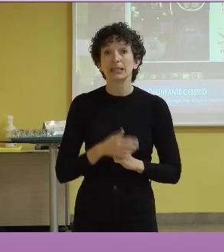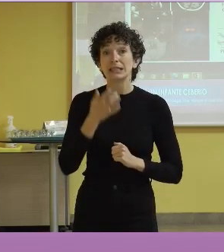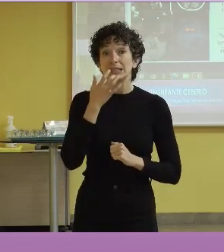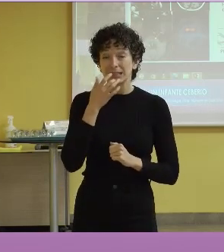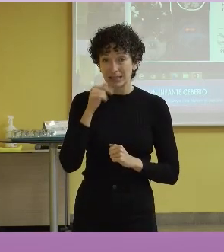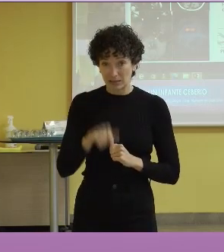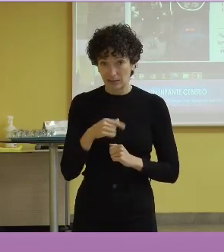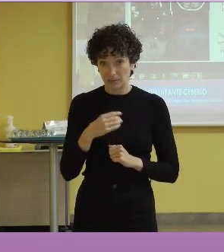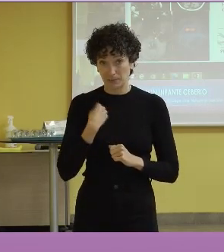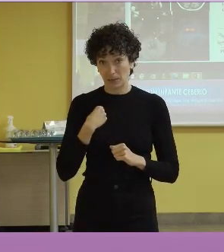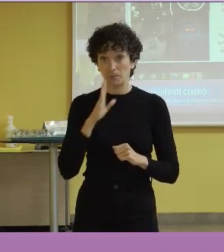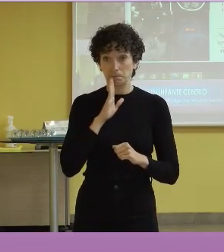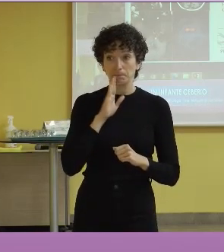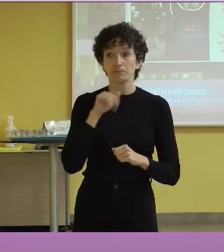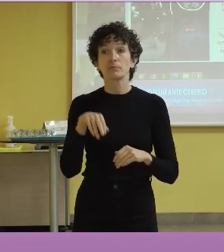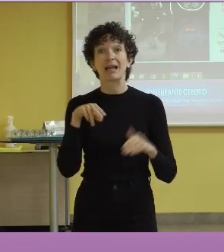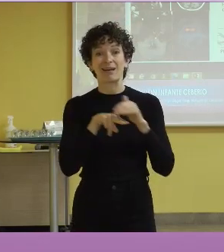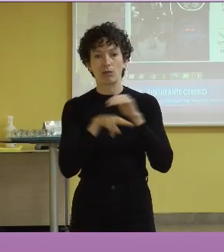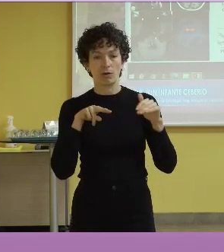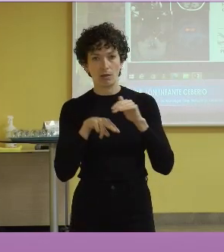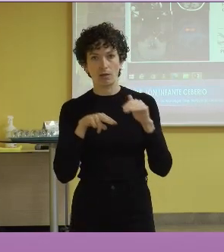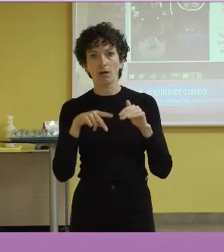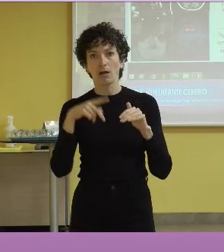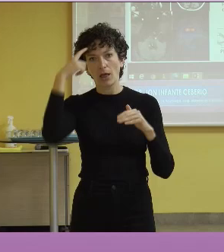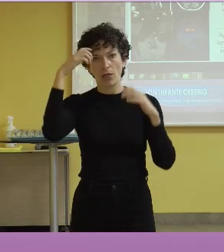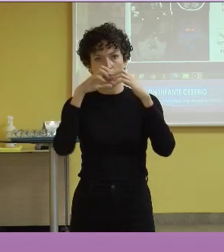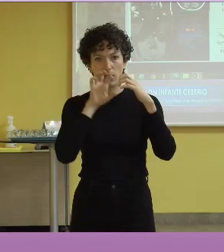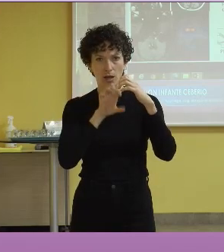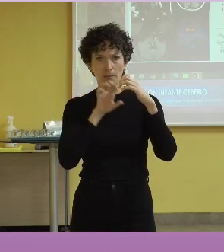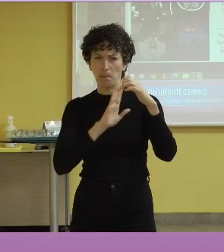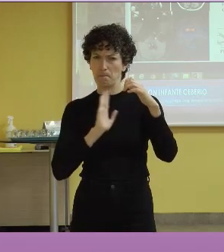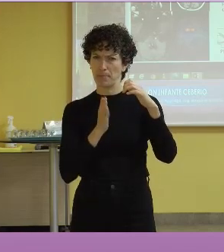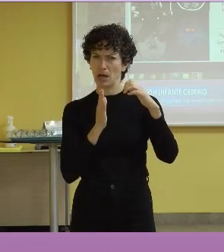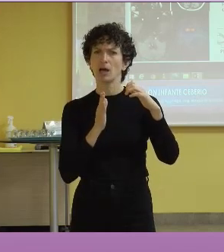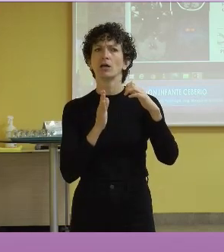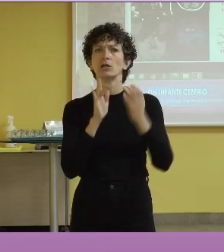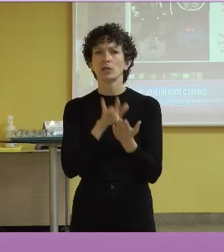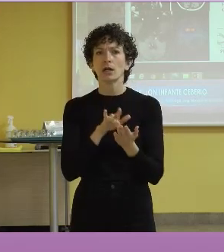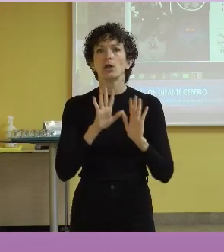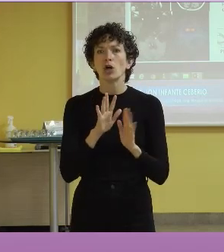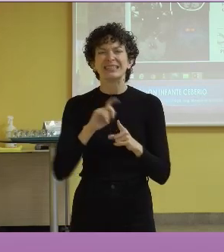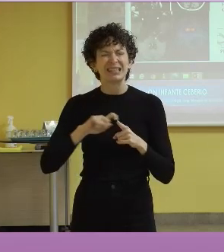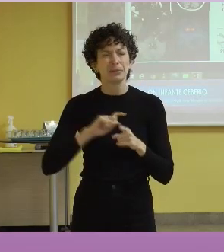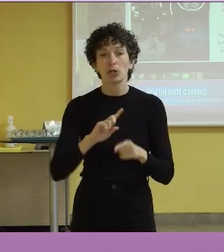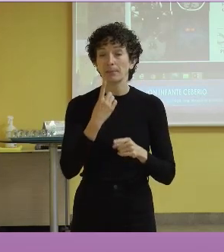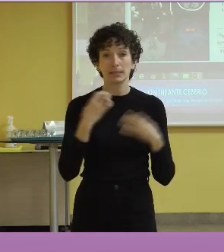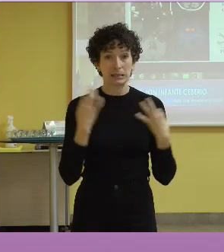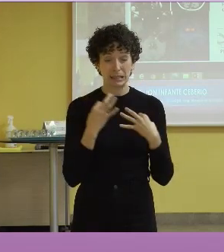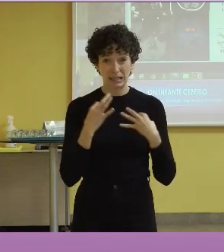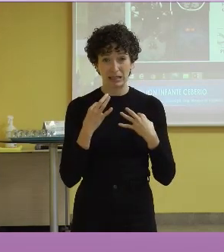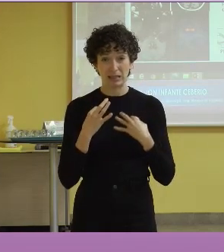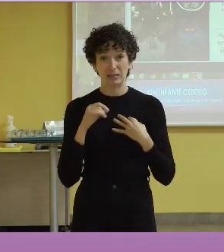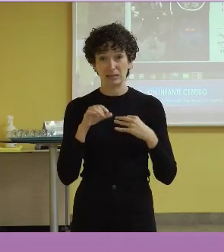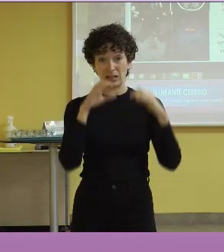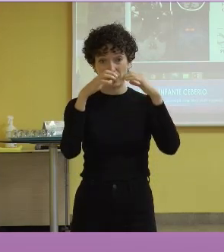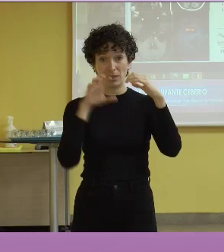multisistémica cerebelosa, en la resonancia sí que vemos una atrofia del cerebelo, pero además lo más característico es que vemos una atrofia de esta parte del